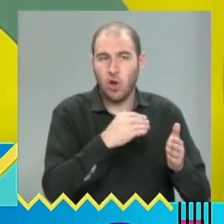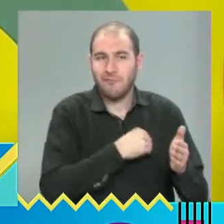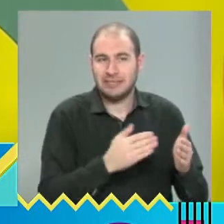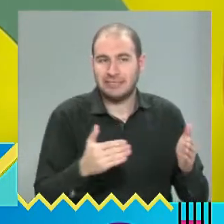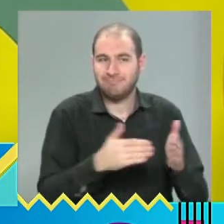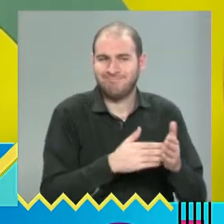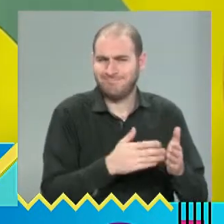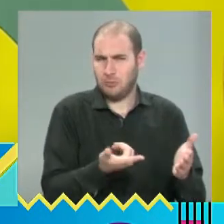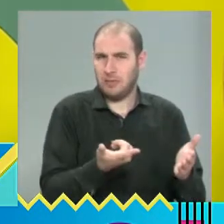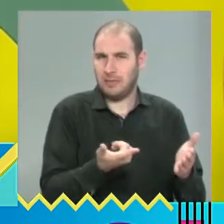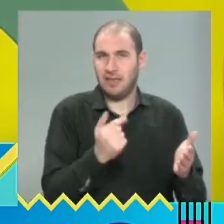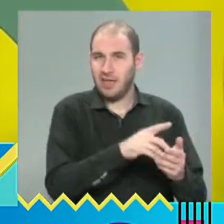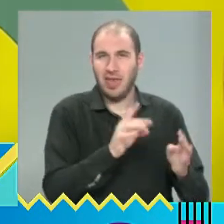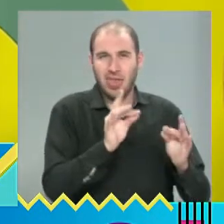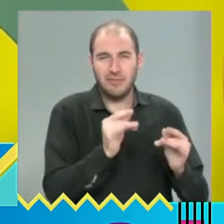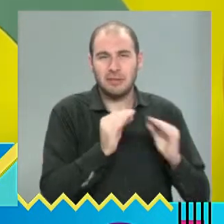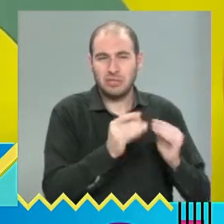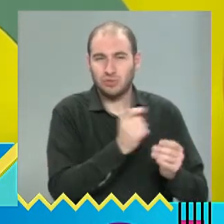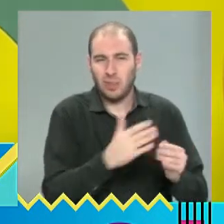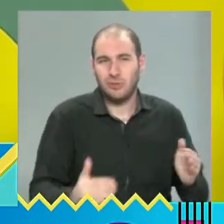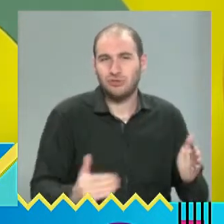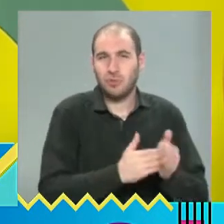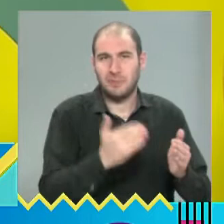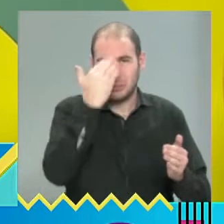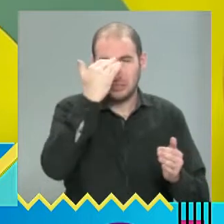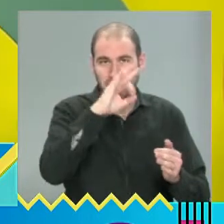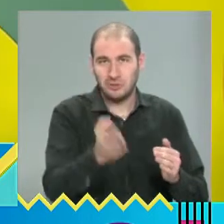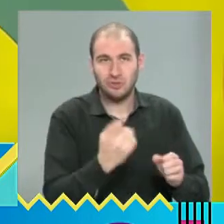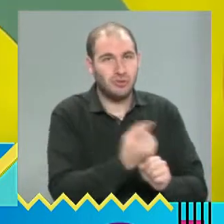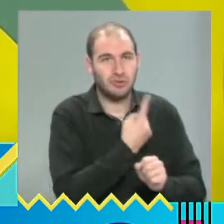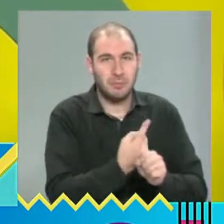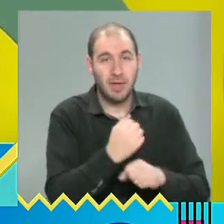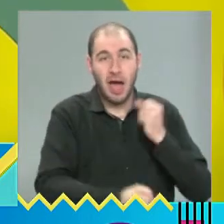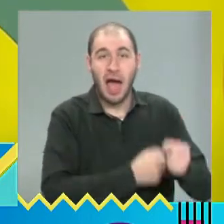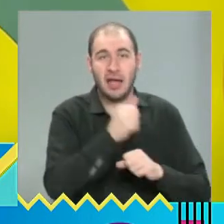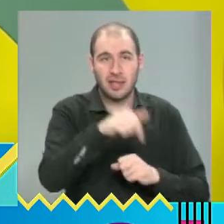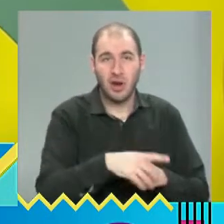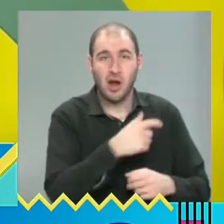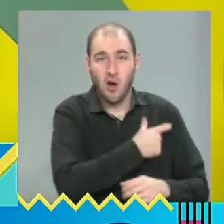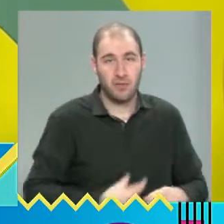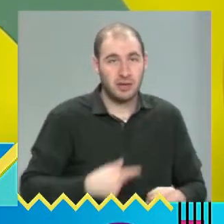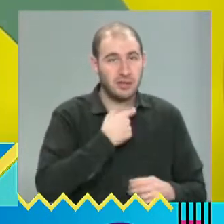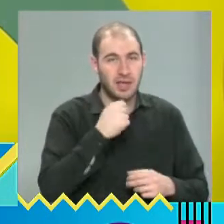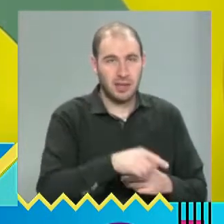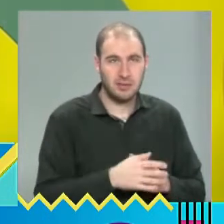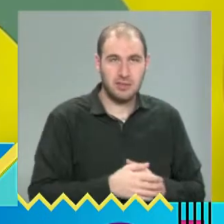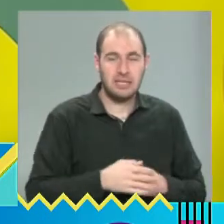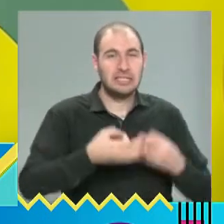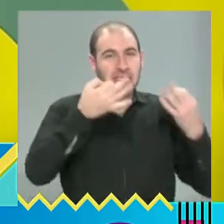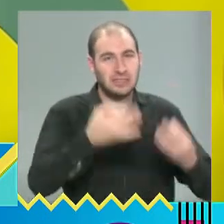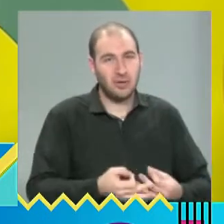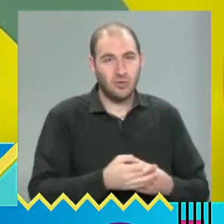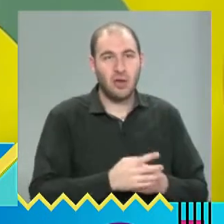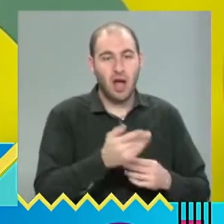metas, es muy difícil contener paritarias en torno al 15% como ha estado hasta ahora intentando el gobierno. Es muy probable que